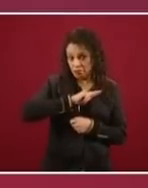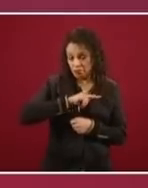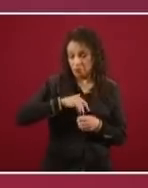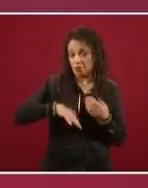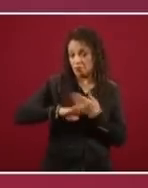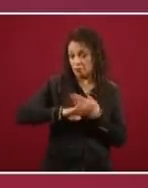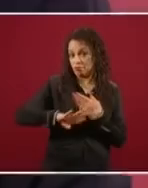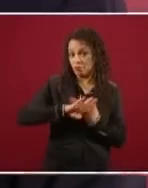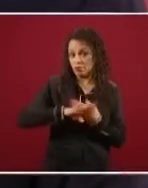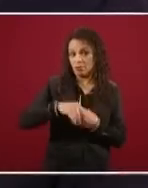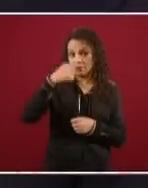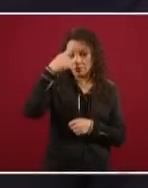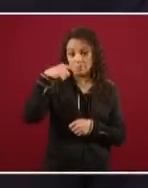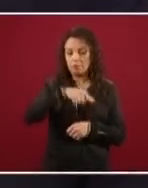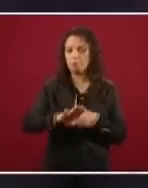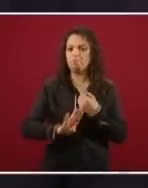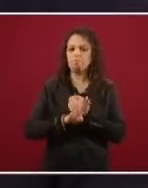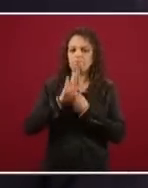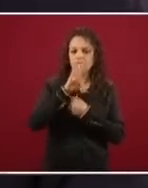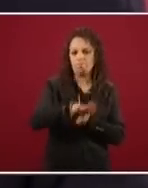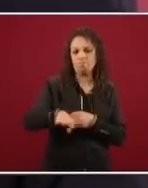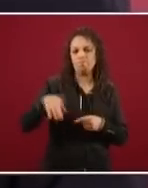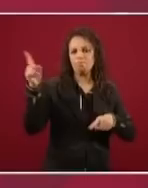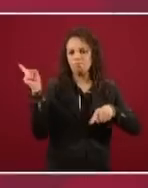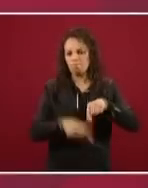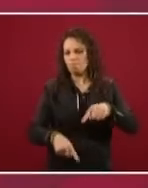porque en el fondo es eso